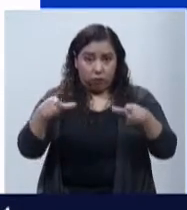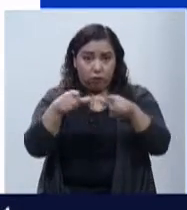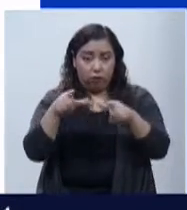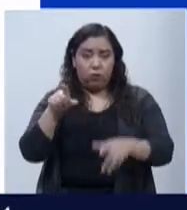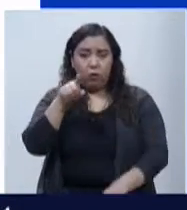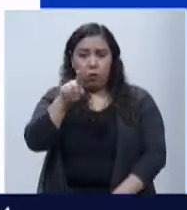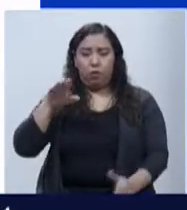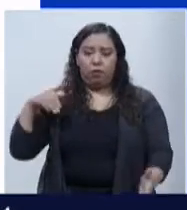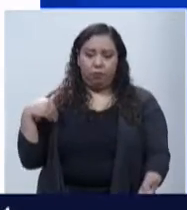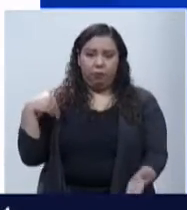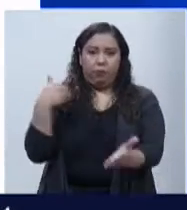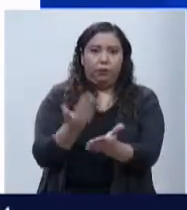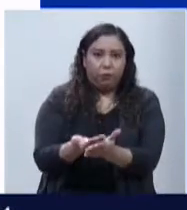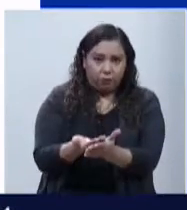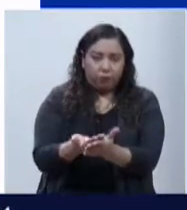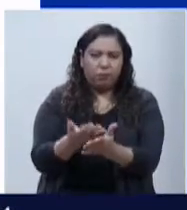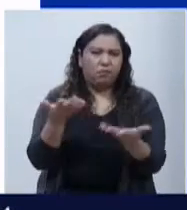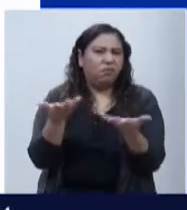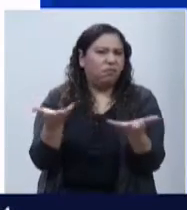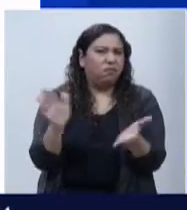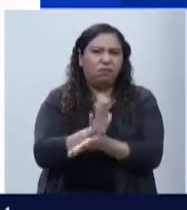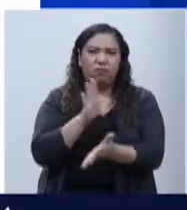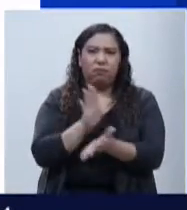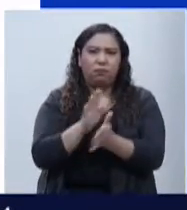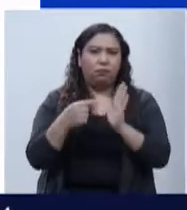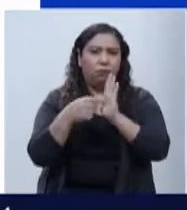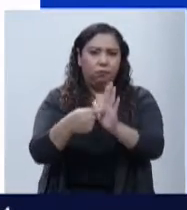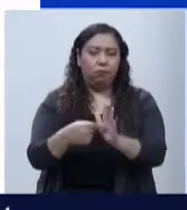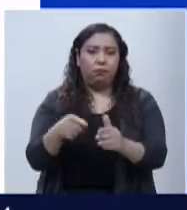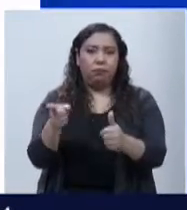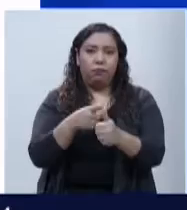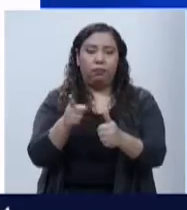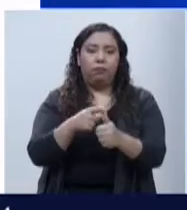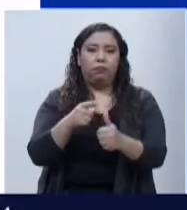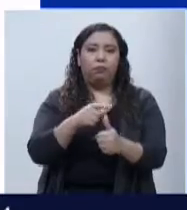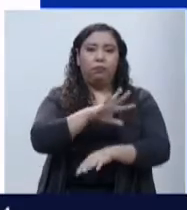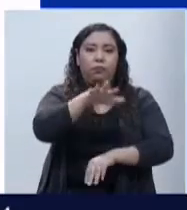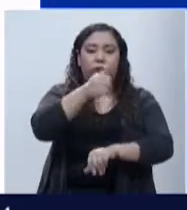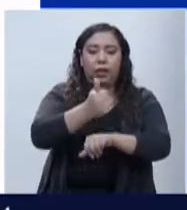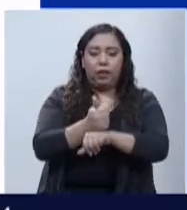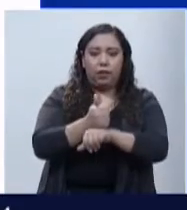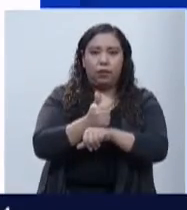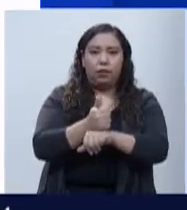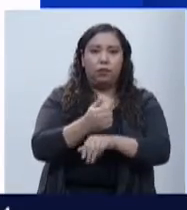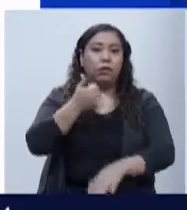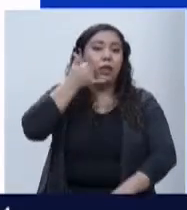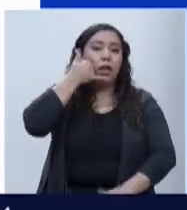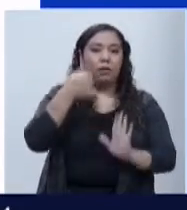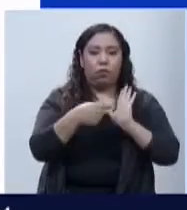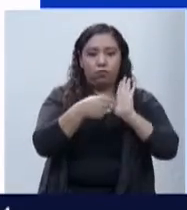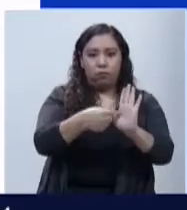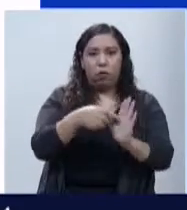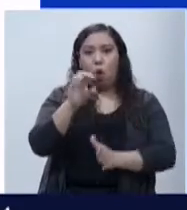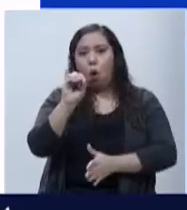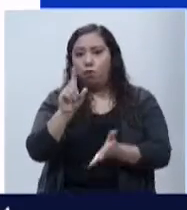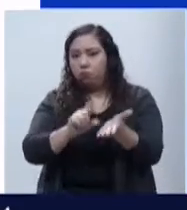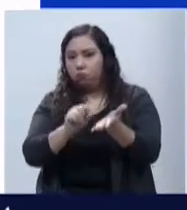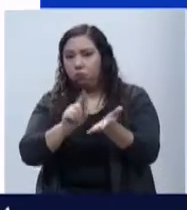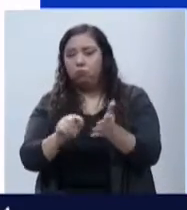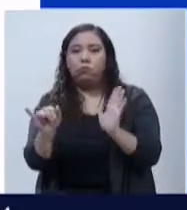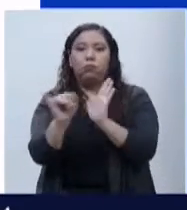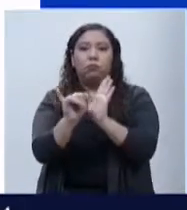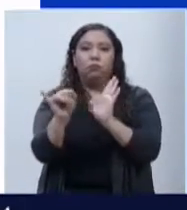documentos los documentos siguientes en primer lugar cita impresa oa través de su celular tarjeta de identidad